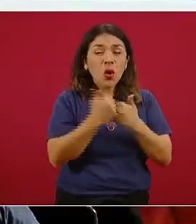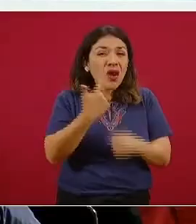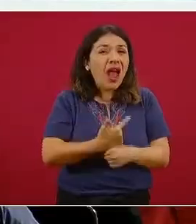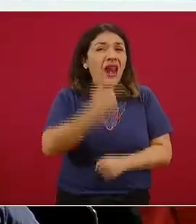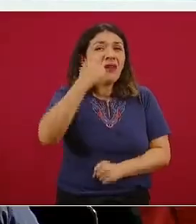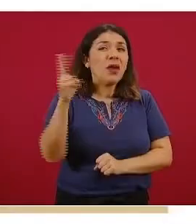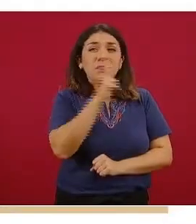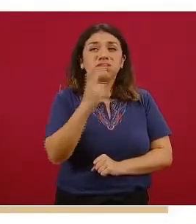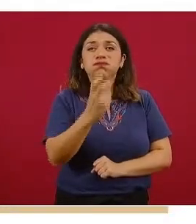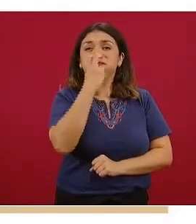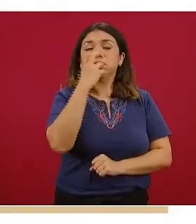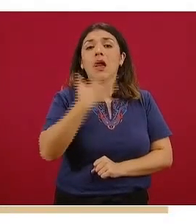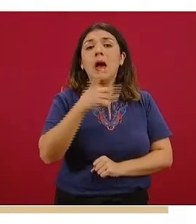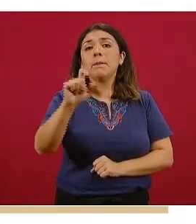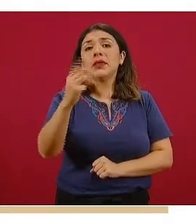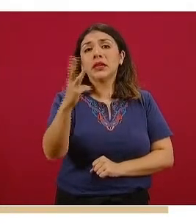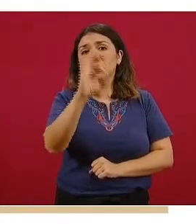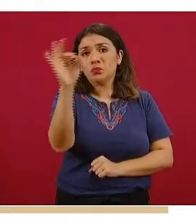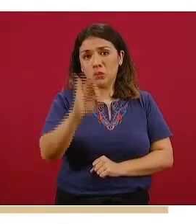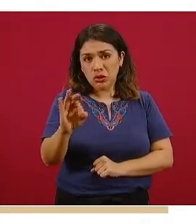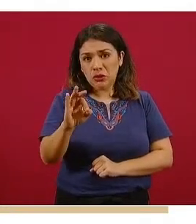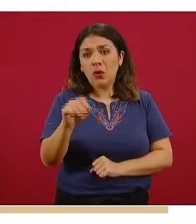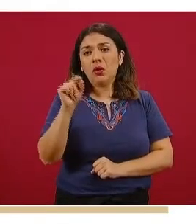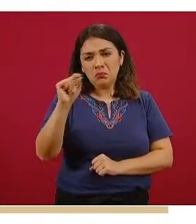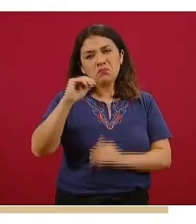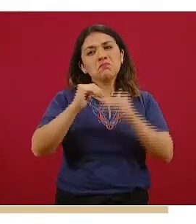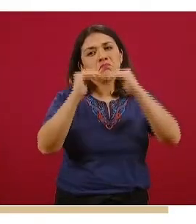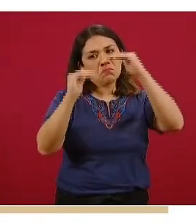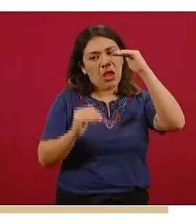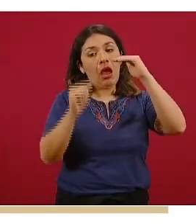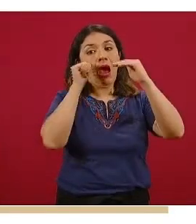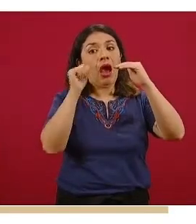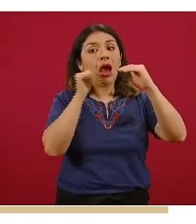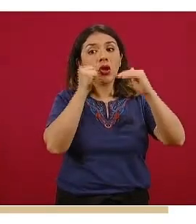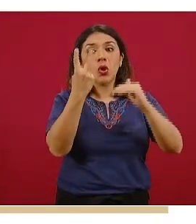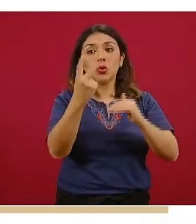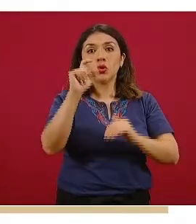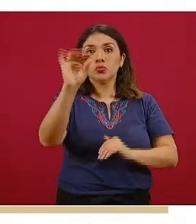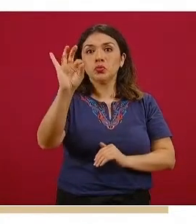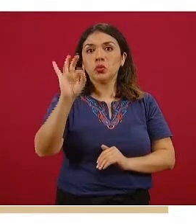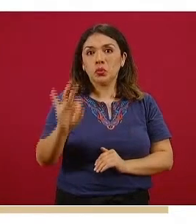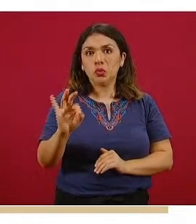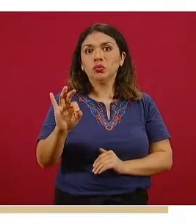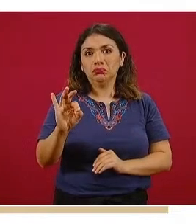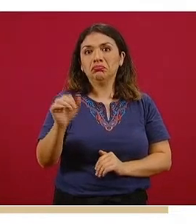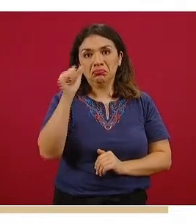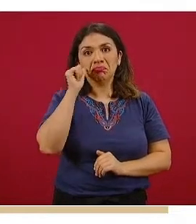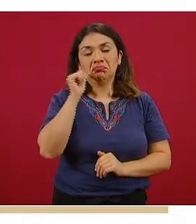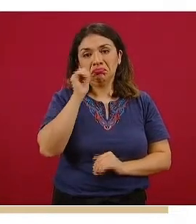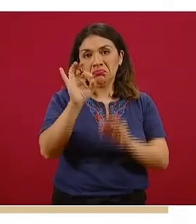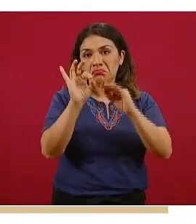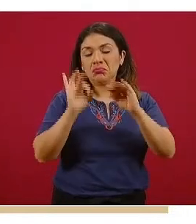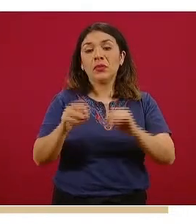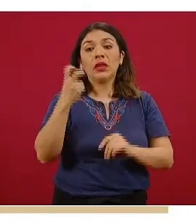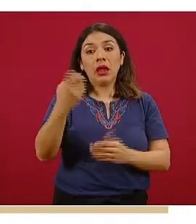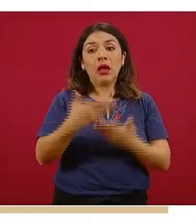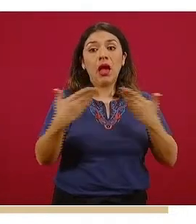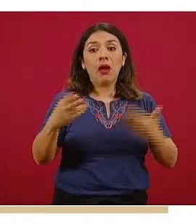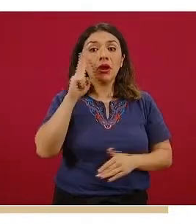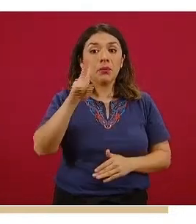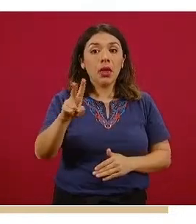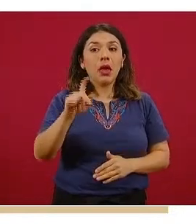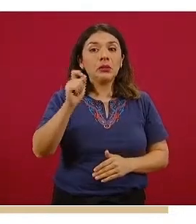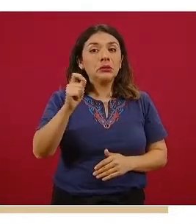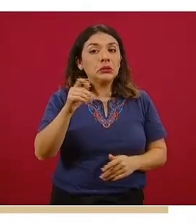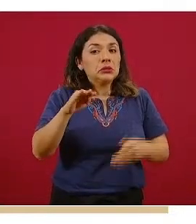ventilador, 23%, aunque este porcentaje sí tuvo una caída importante el día de ayer de 2 puntos porcentuales, y vemos que también al